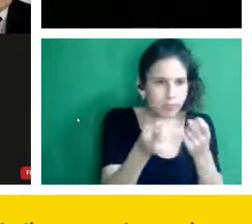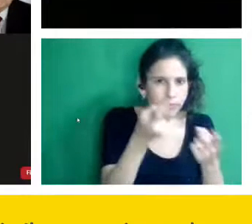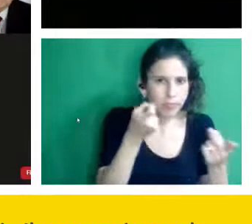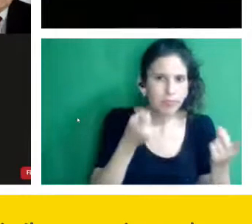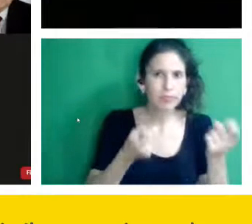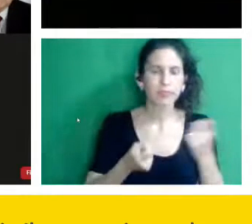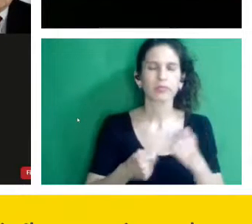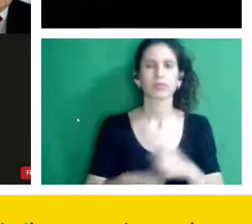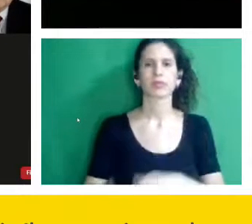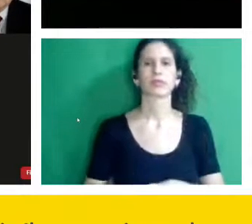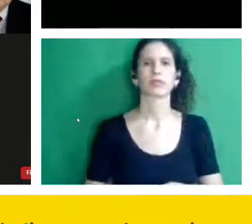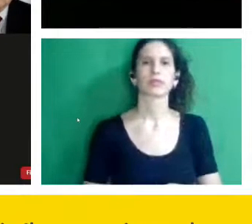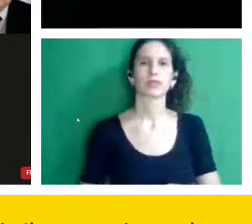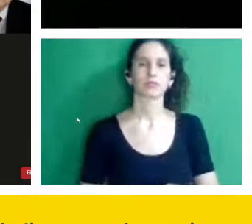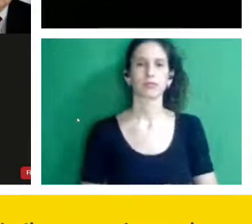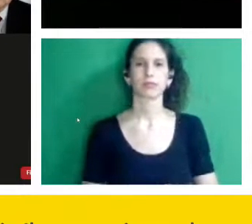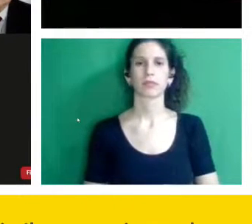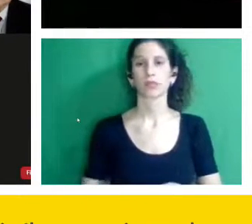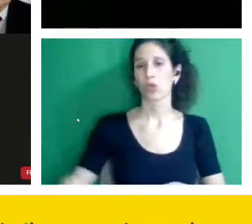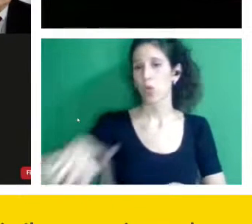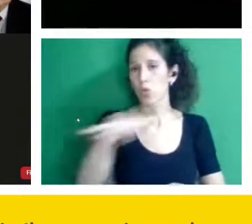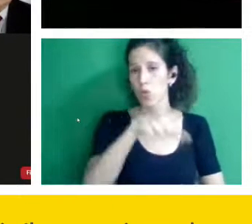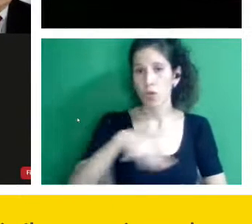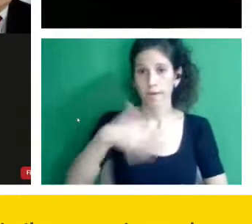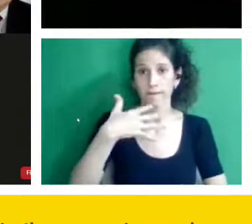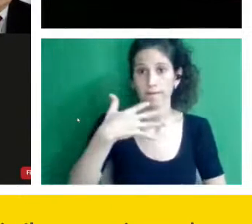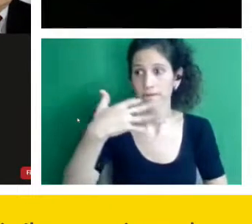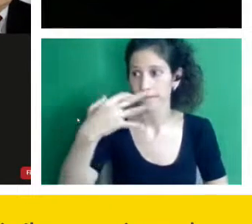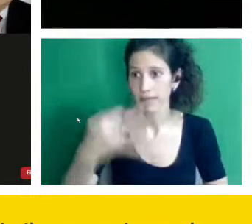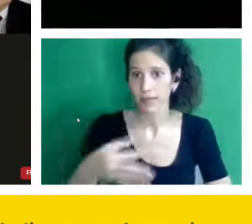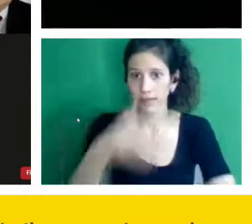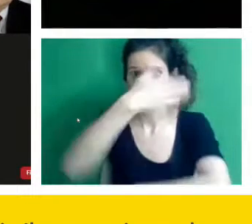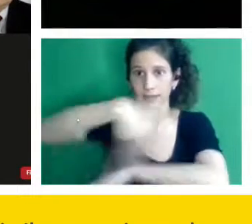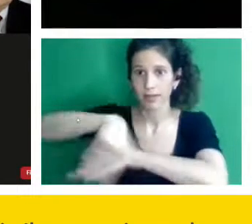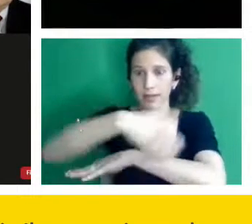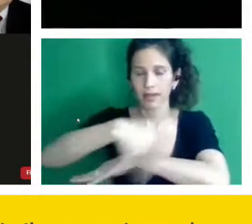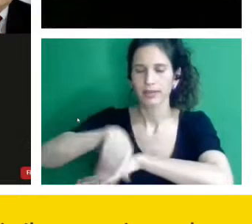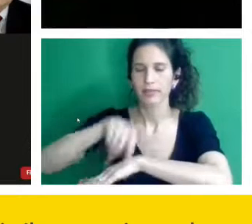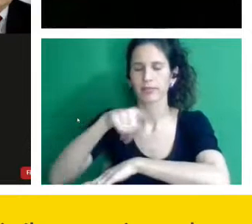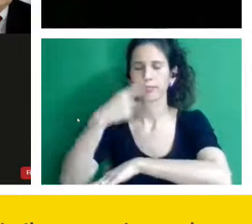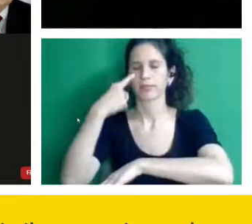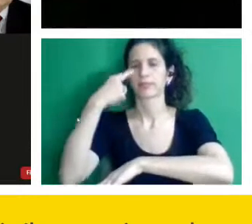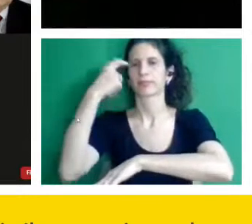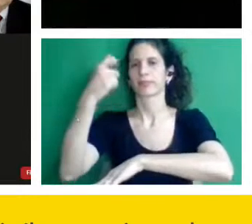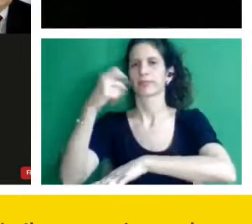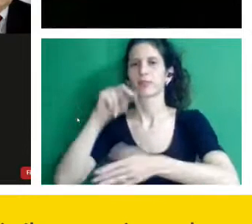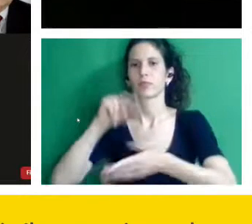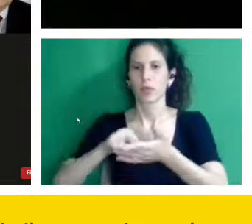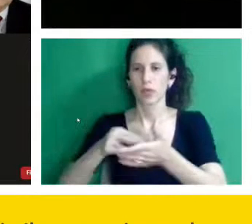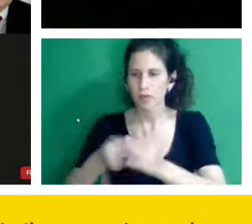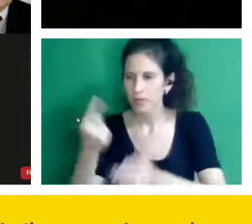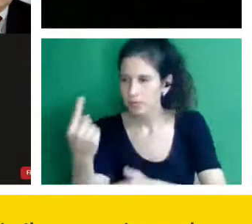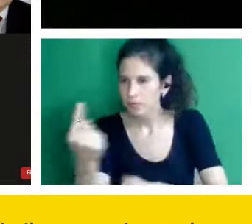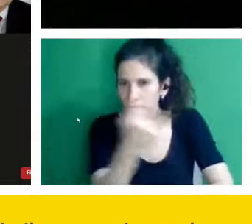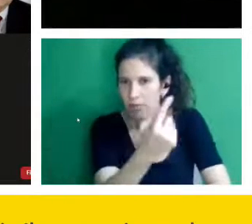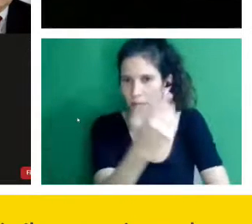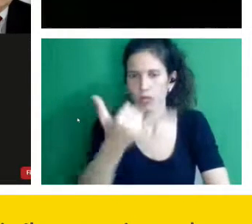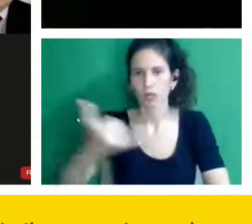en la realidad de donde se ven los problemas y el tiempo que hay que ponerle a trabajar en